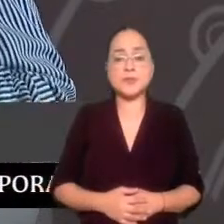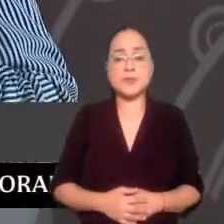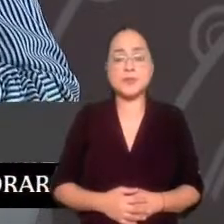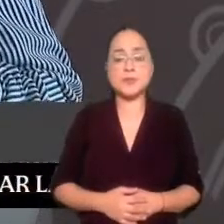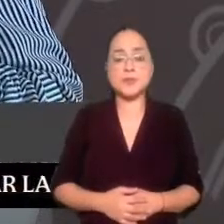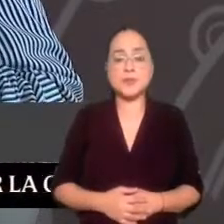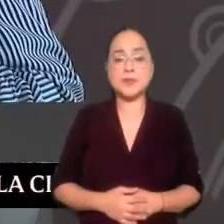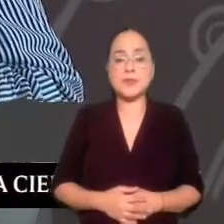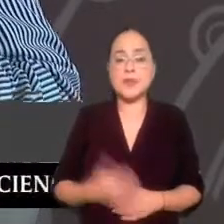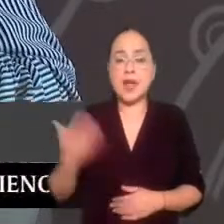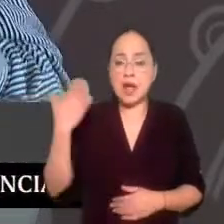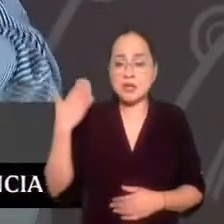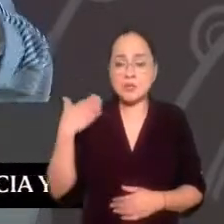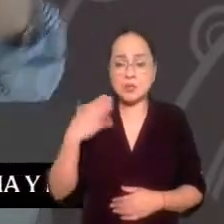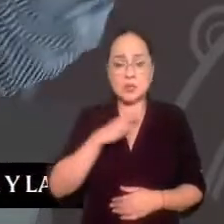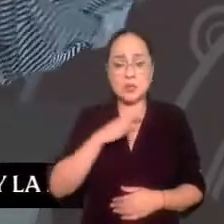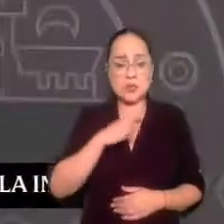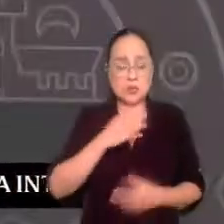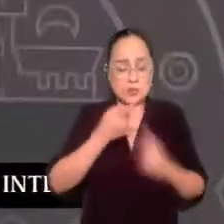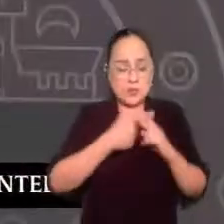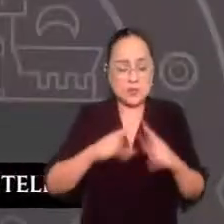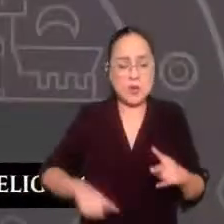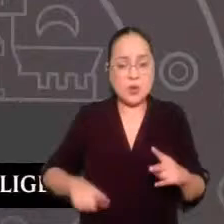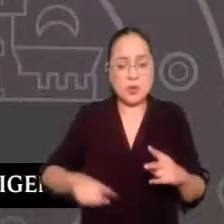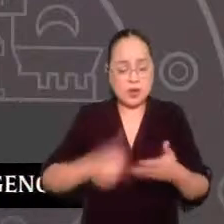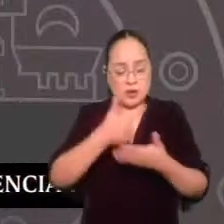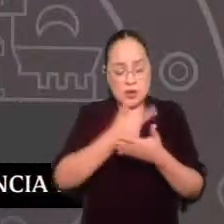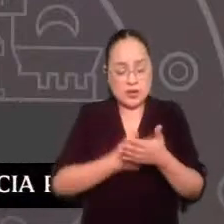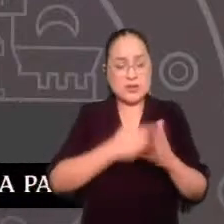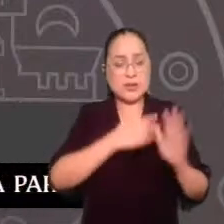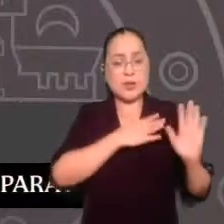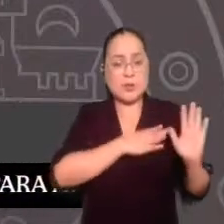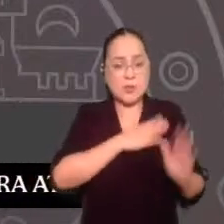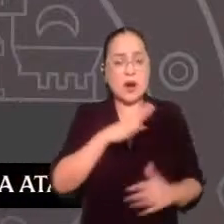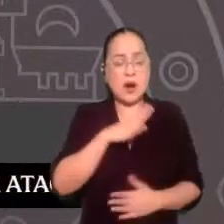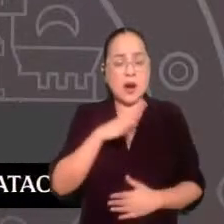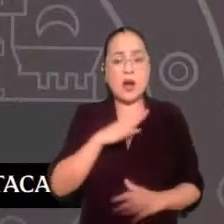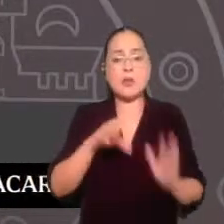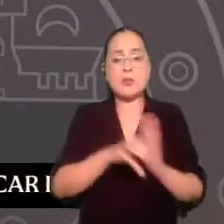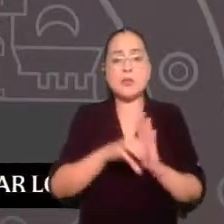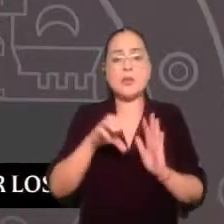había con los maestros. En el caso de la sección